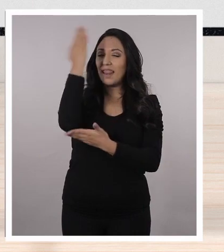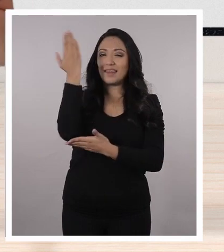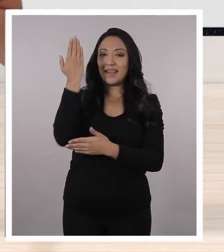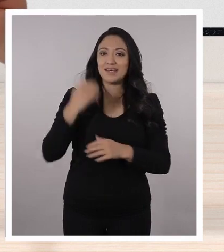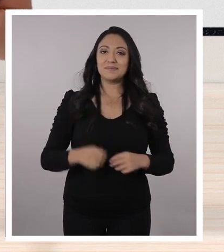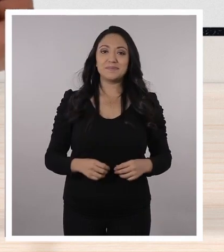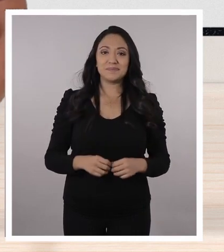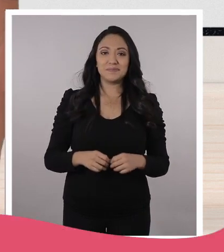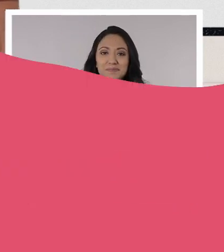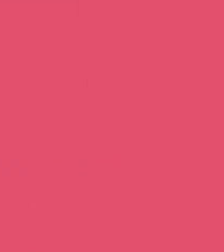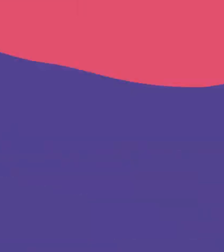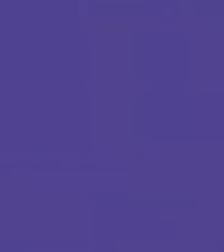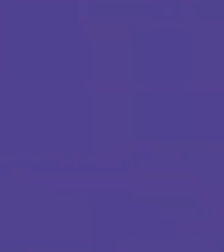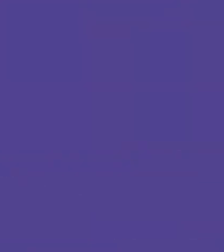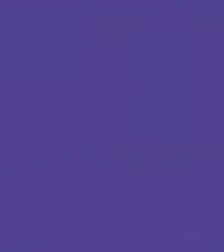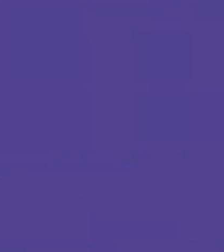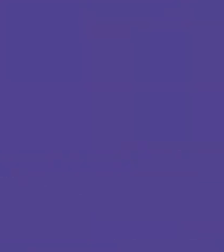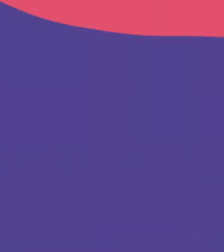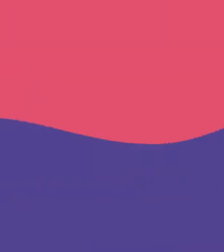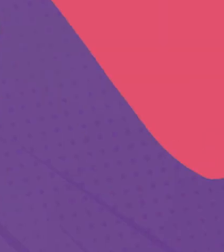con Aprender la tele?